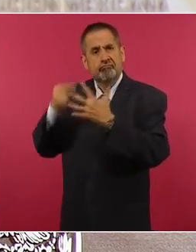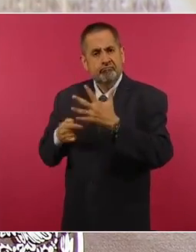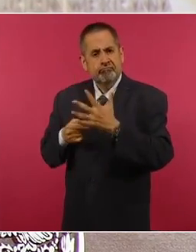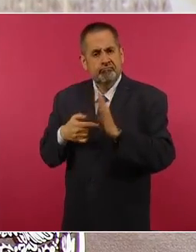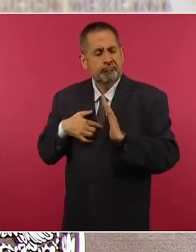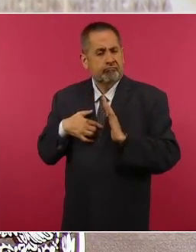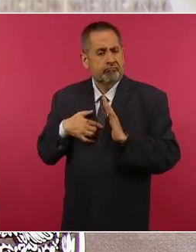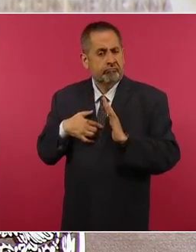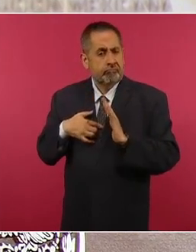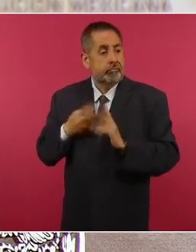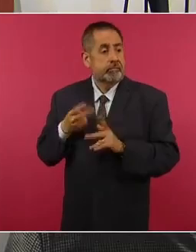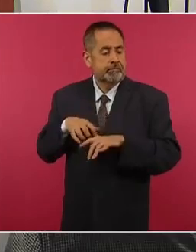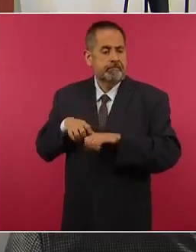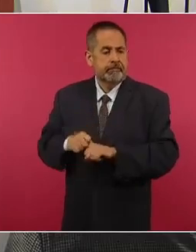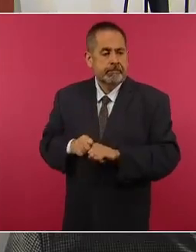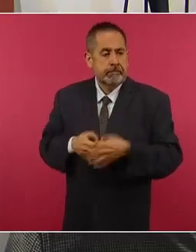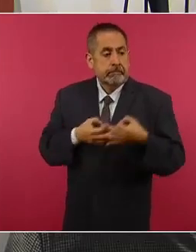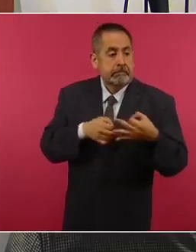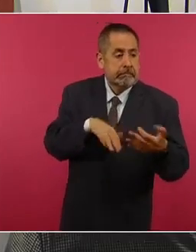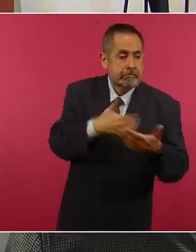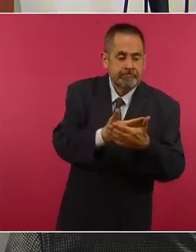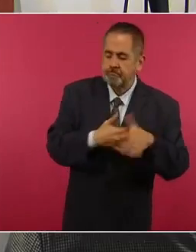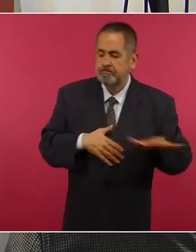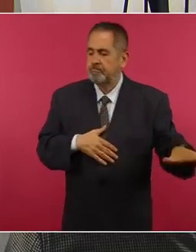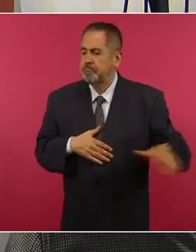Eso es lo que ancla.